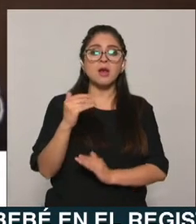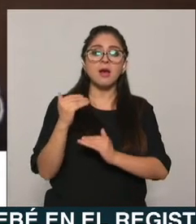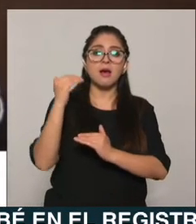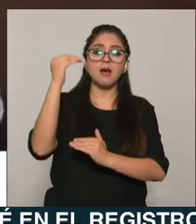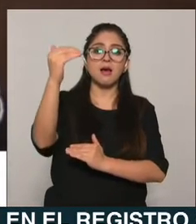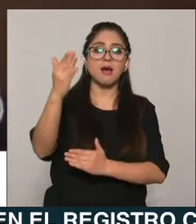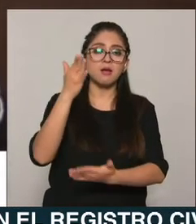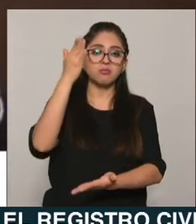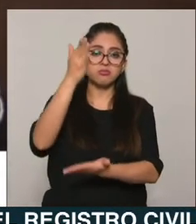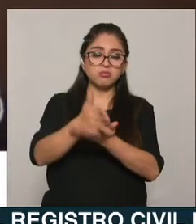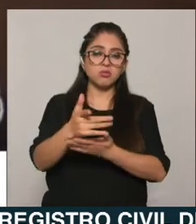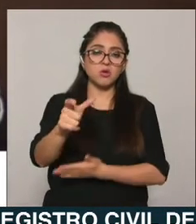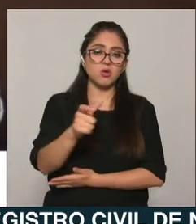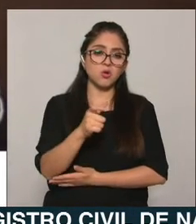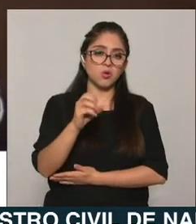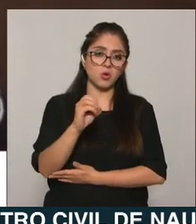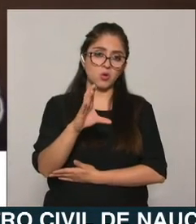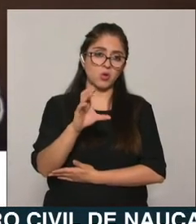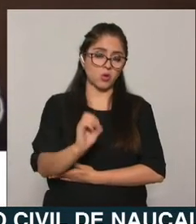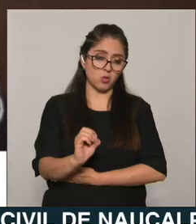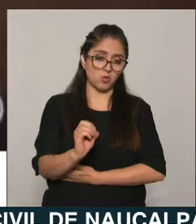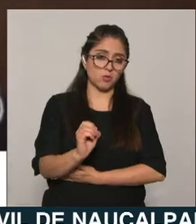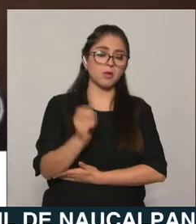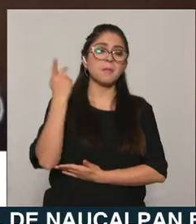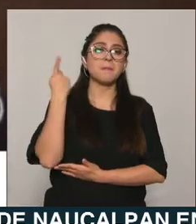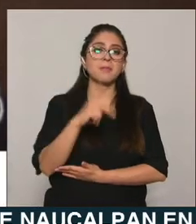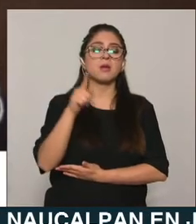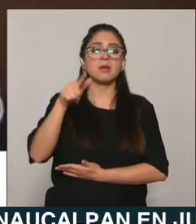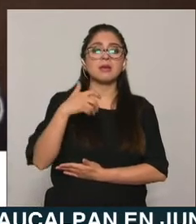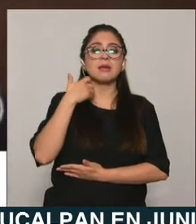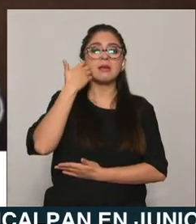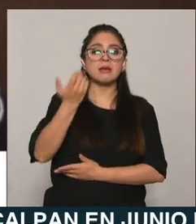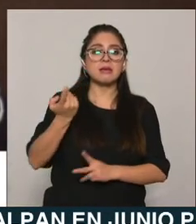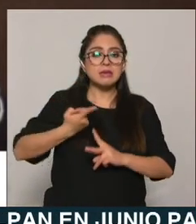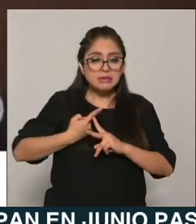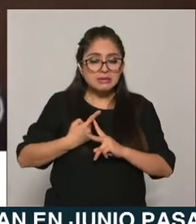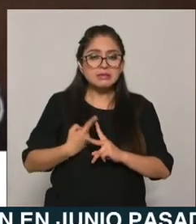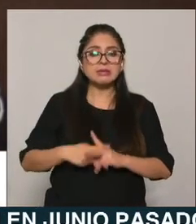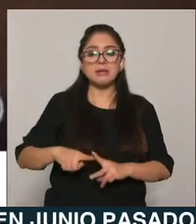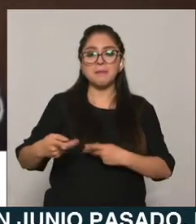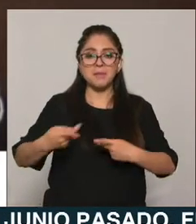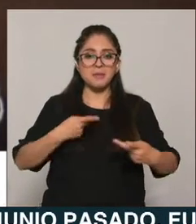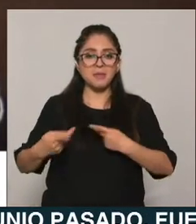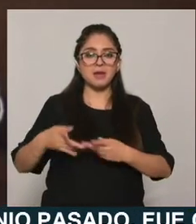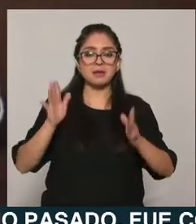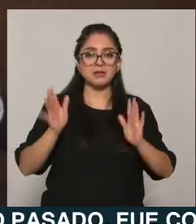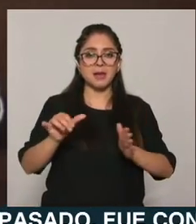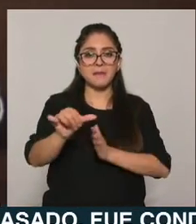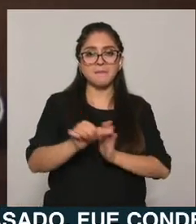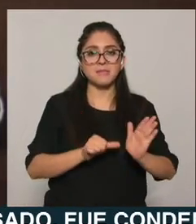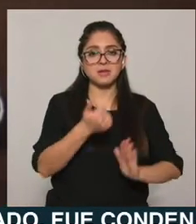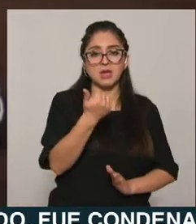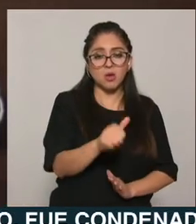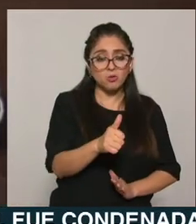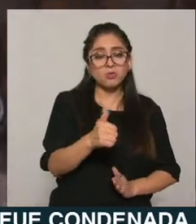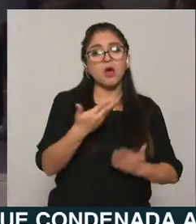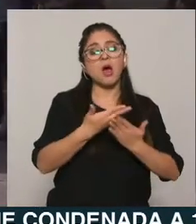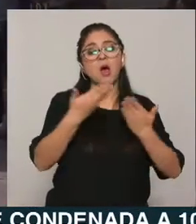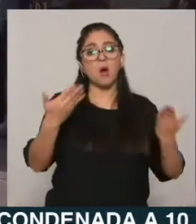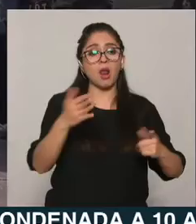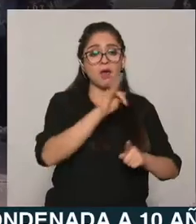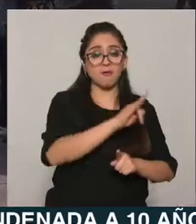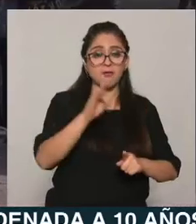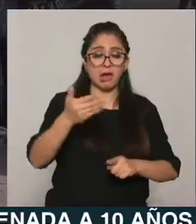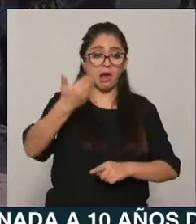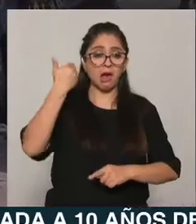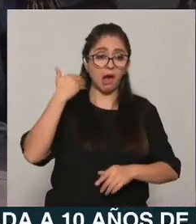Joco. Sin embargo, bueno, se planteaba arrancar en agosto. Entonces ahorita pues, nos vamos a desfasar un poco.